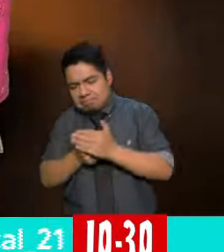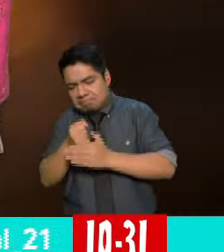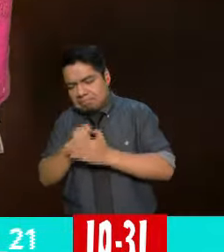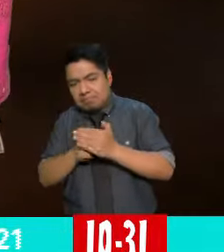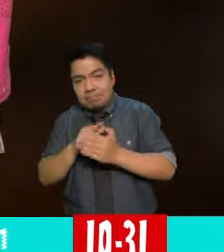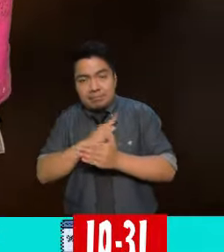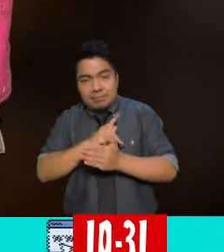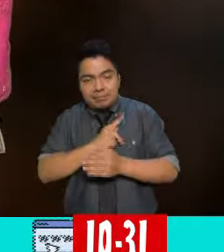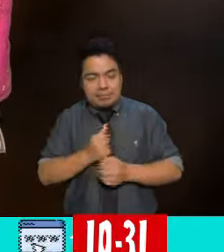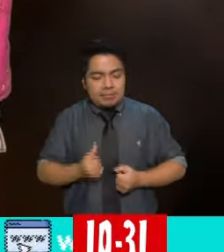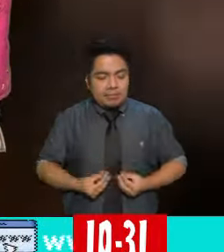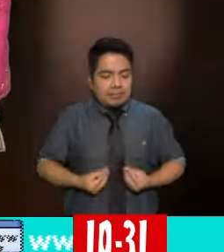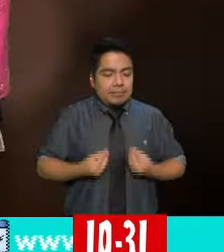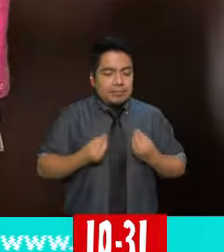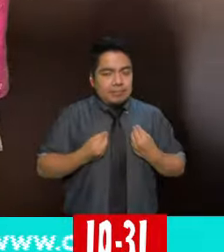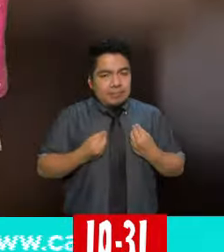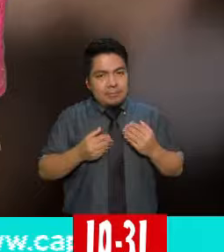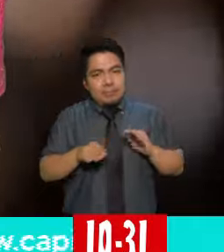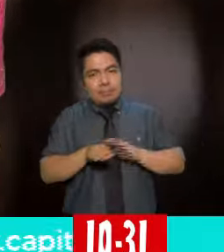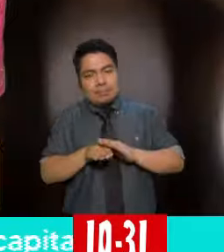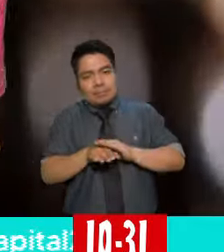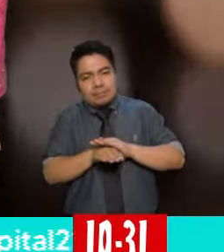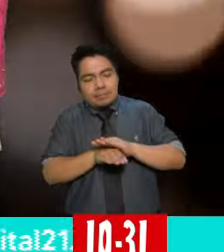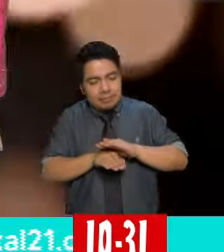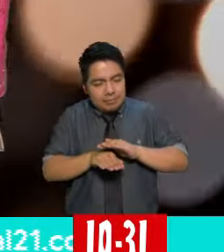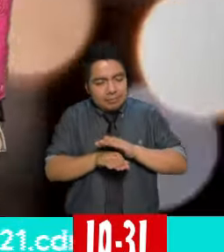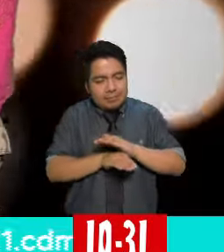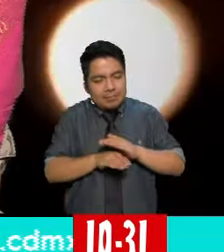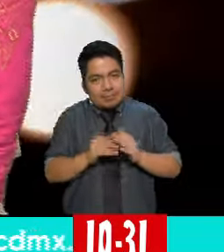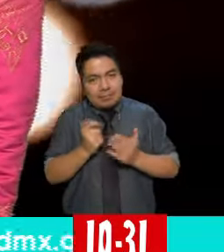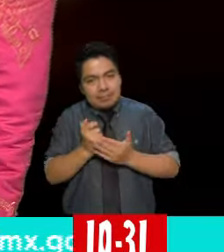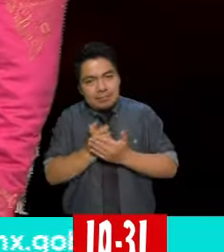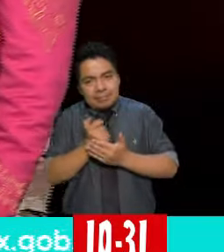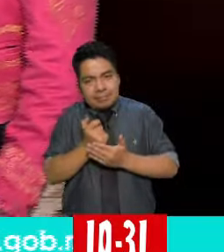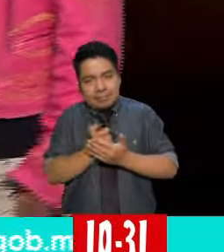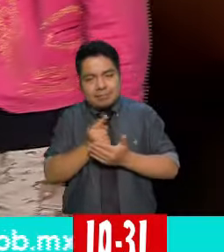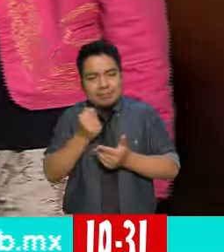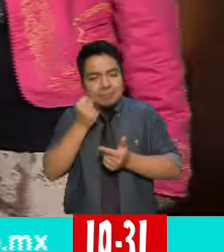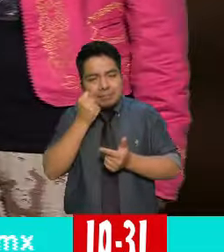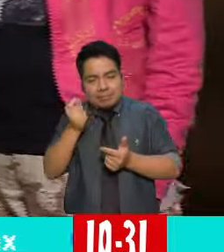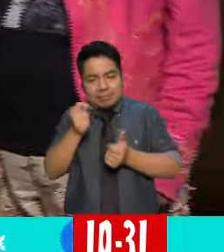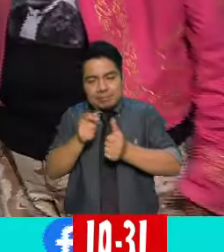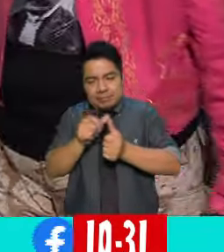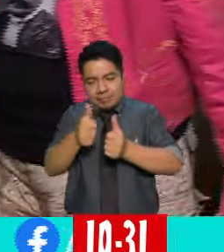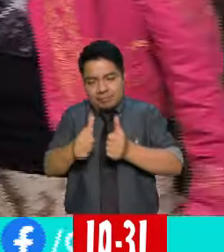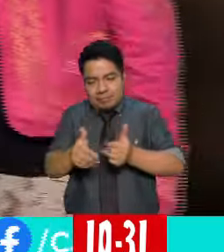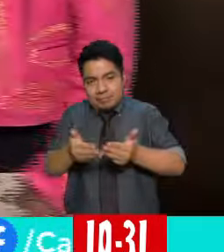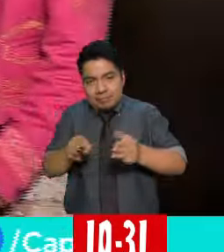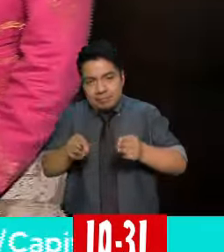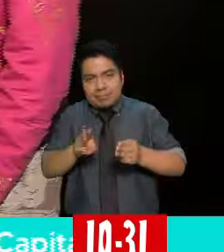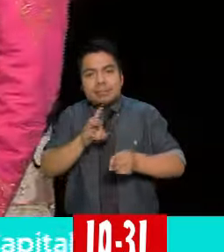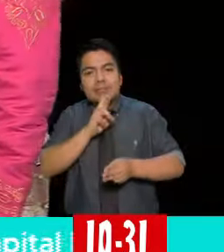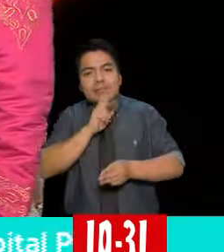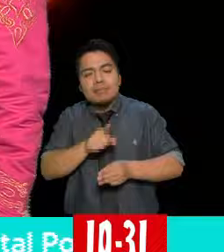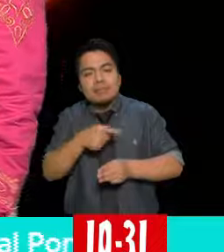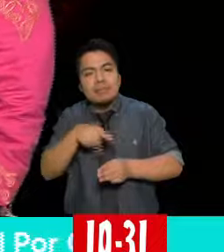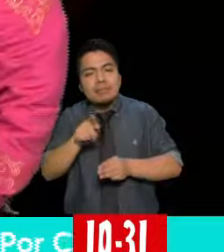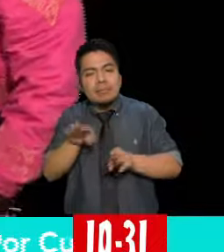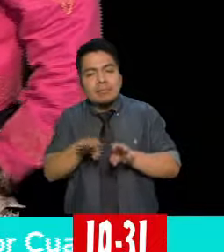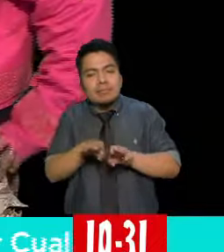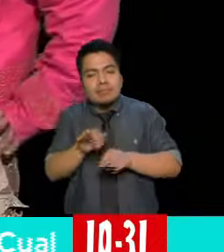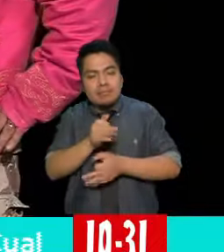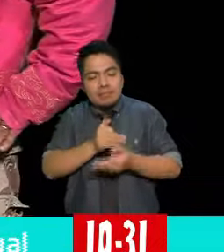poco baja en la economía, pero dije, vamos a hacerle la música. Eso, amor al arte. Exactamente. Oye, ¿y qué tal está el circuito para